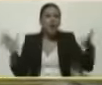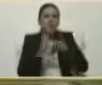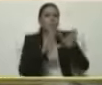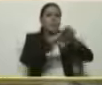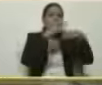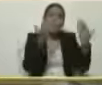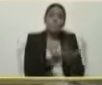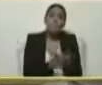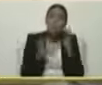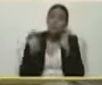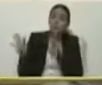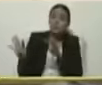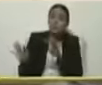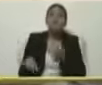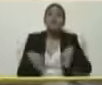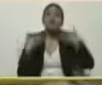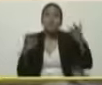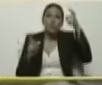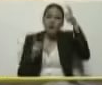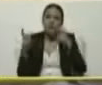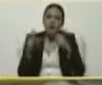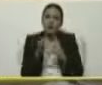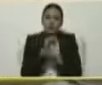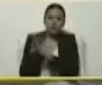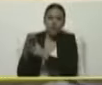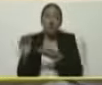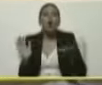Y luego una vez Chávez me llamó, ya grave,